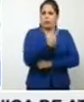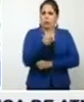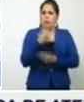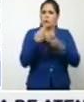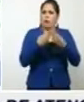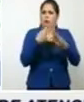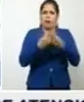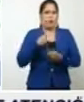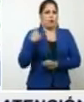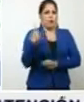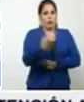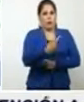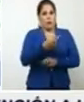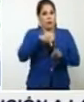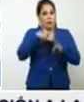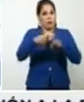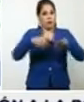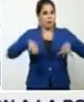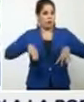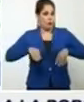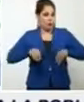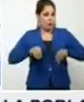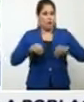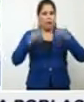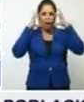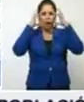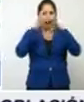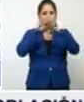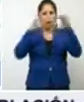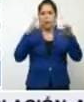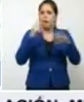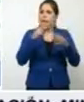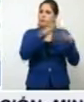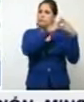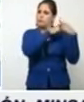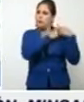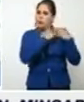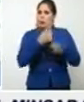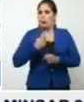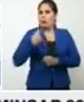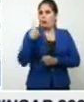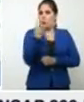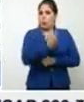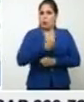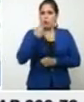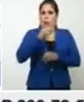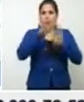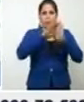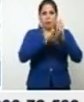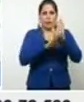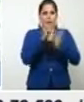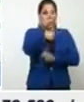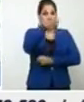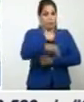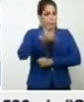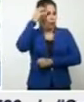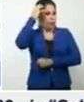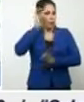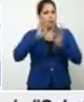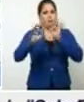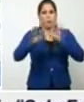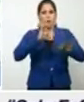todos asumamos con inteligencia y con responsabilidad cada una de las medidas orientadas para protegernos contra